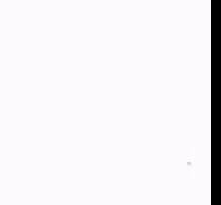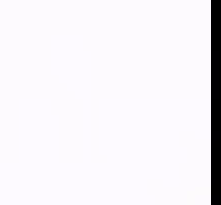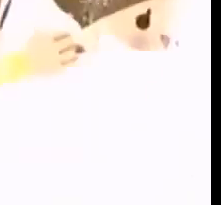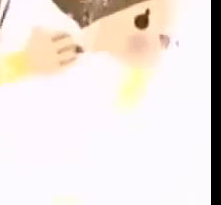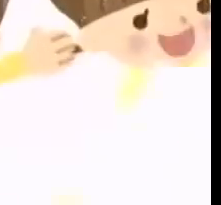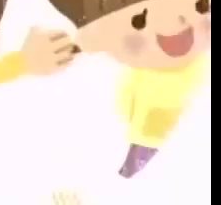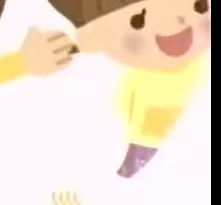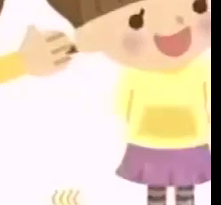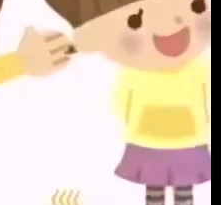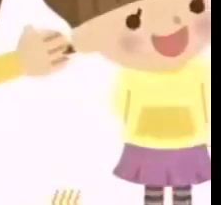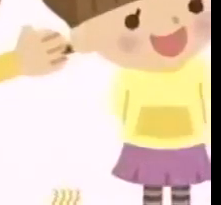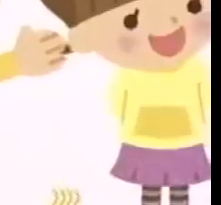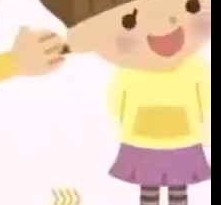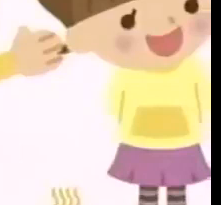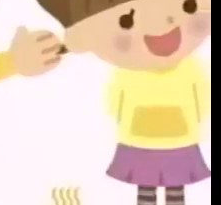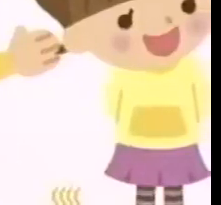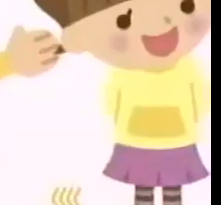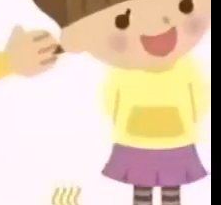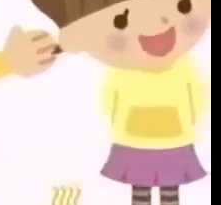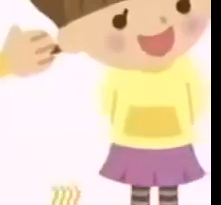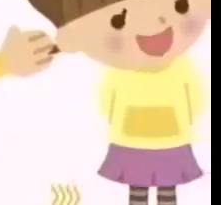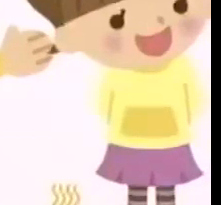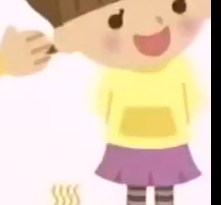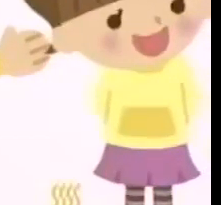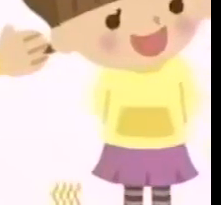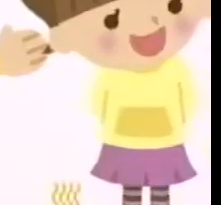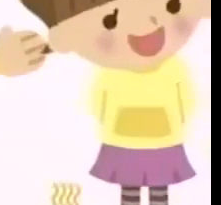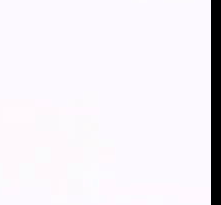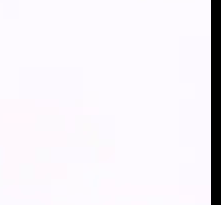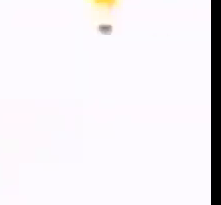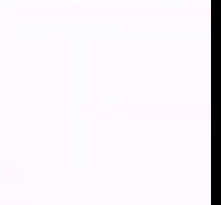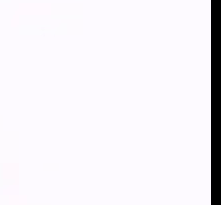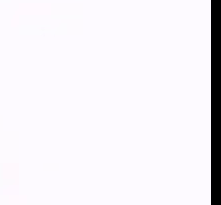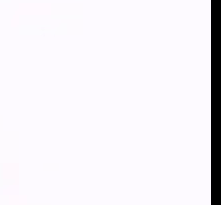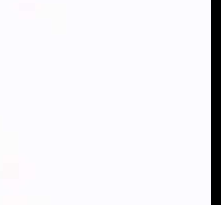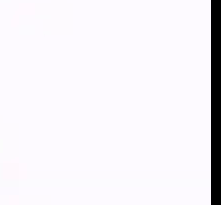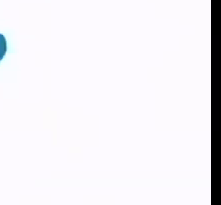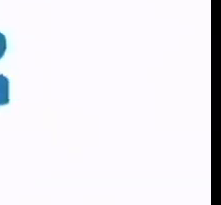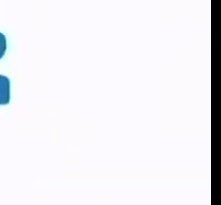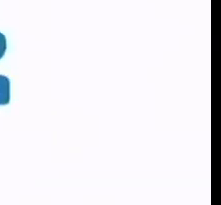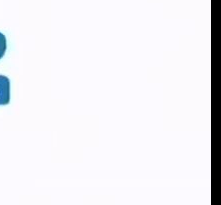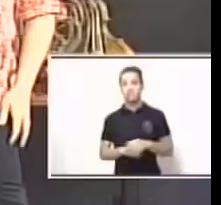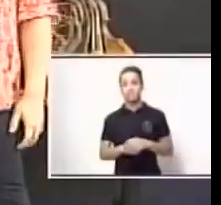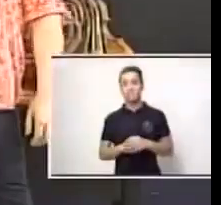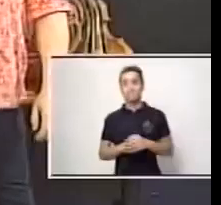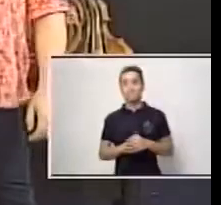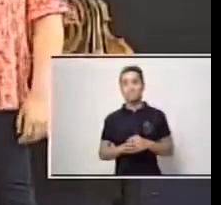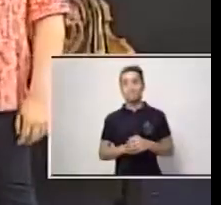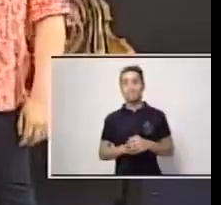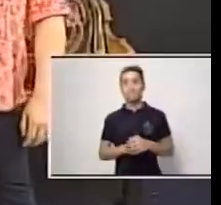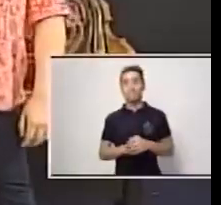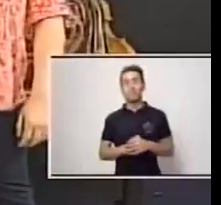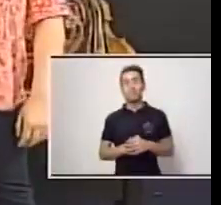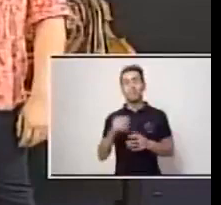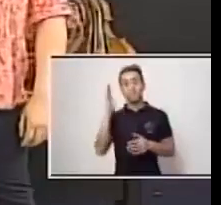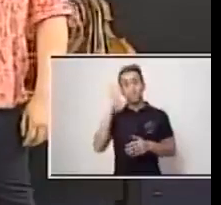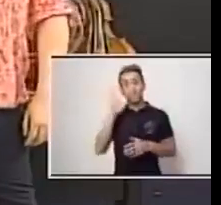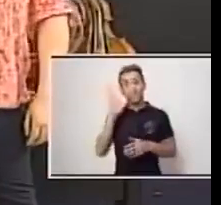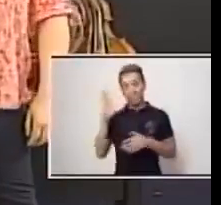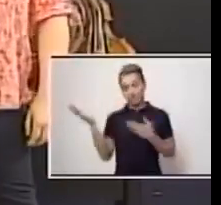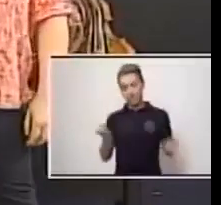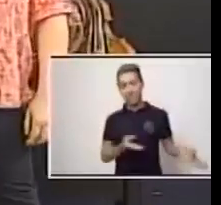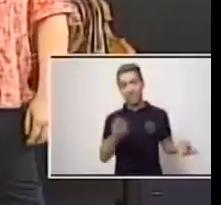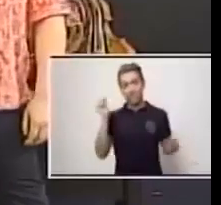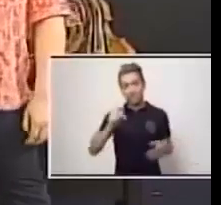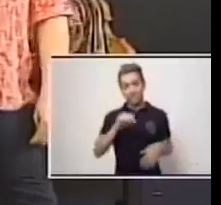Llegó el momento de cantar y bailar. Aprendo en Casa, un programa del Ministerio de Educación. Hola, bienvenido a